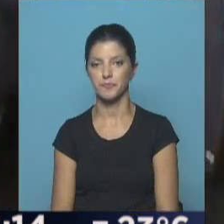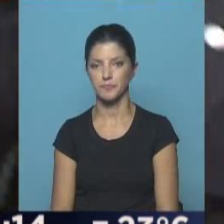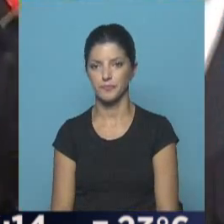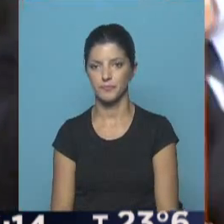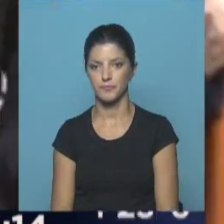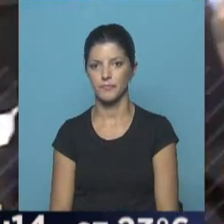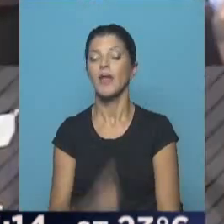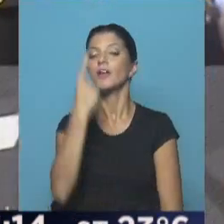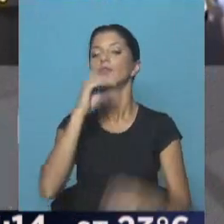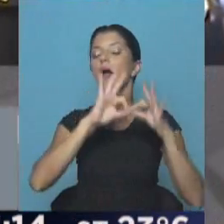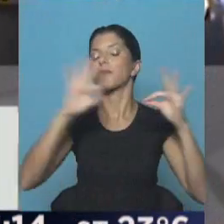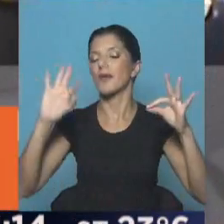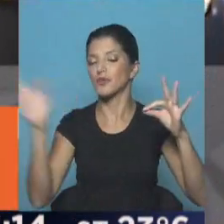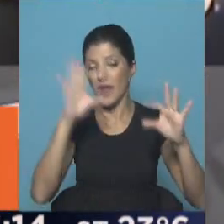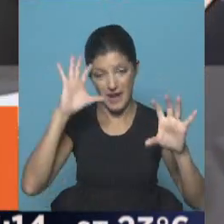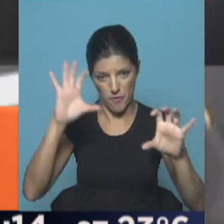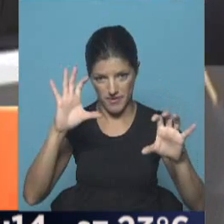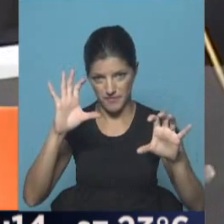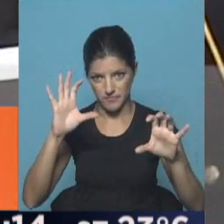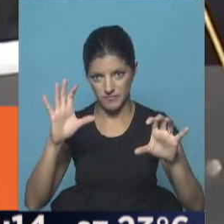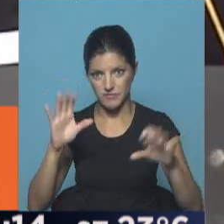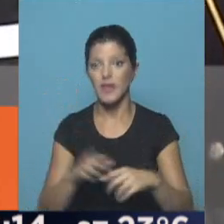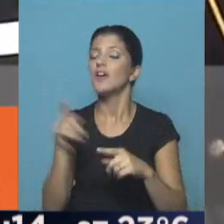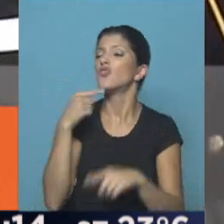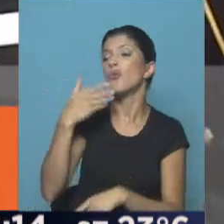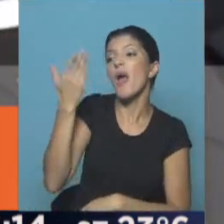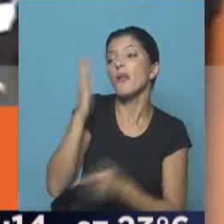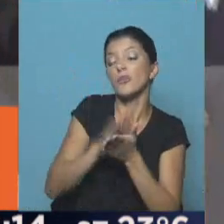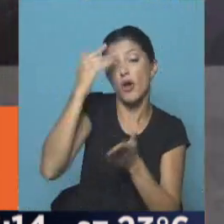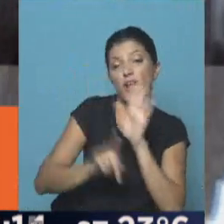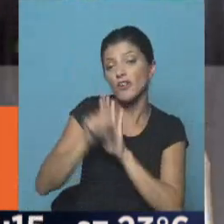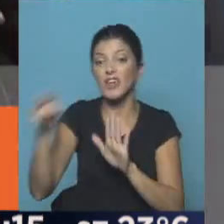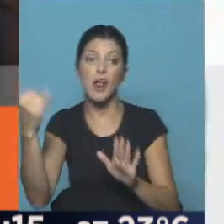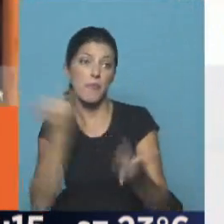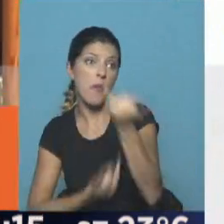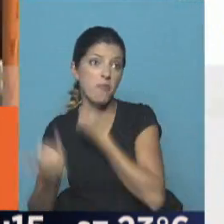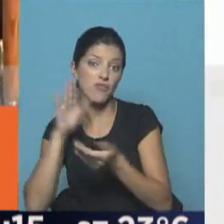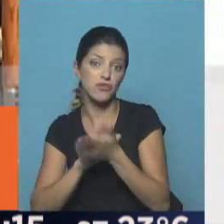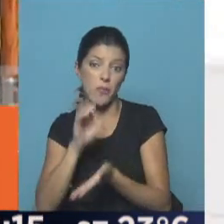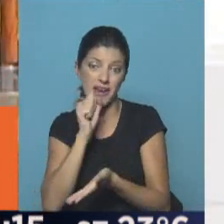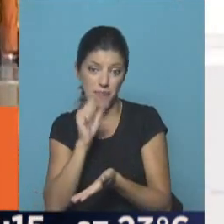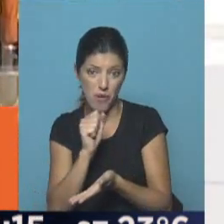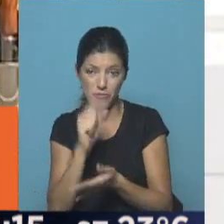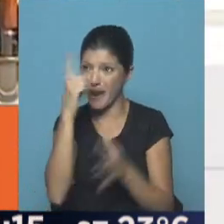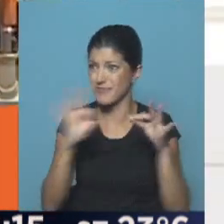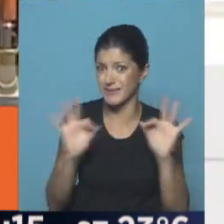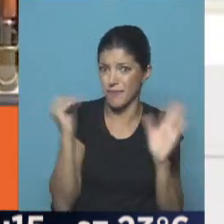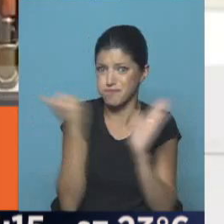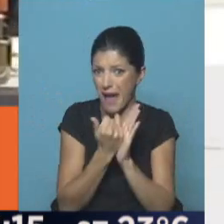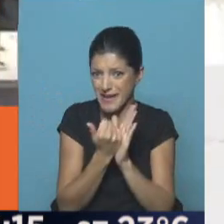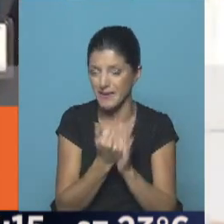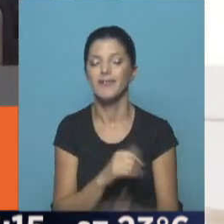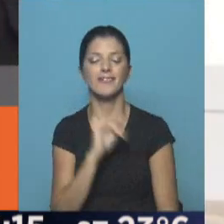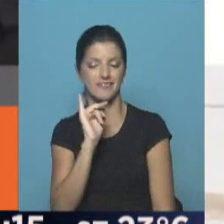una frase que es la frase que quedó. Yo le voy a hablar de Corea del Norte, él me va a hablar de los limones, yo le voy a hablar de Corea del Norte. Corea del Norte, eso es cierto. Y una amabilidad que